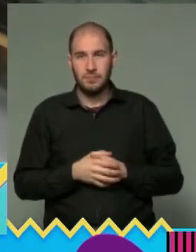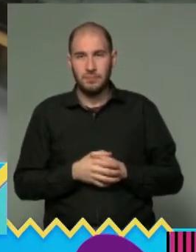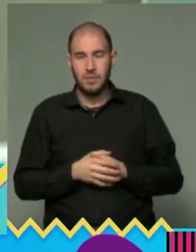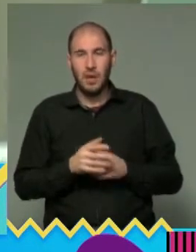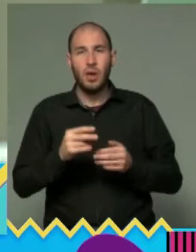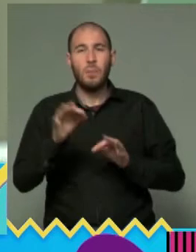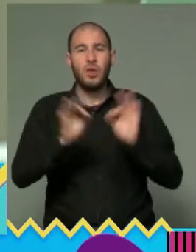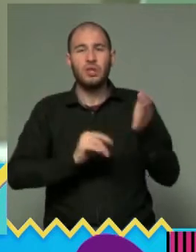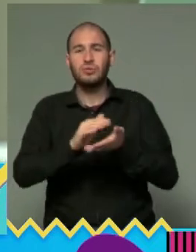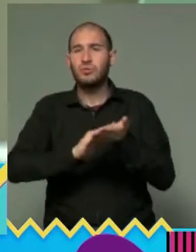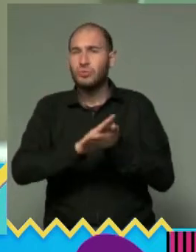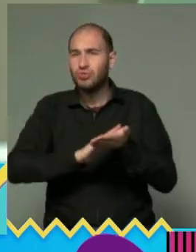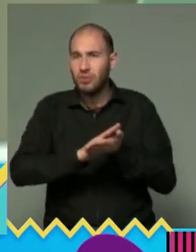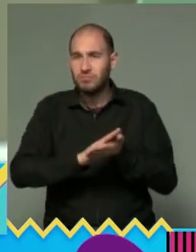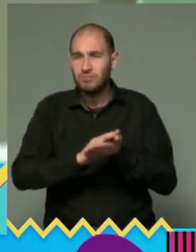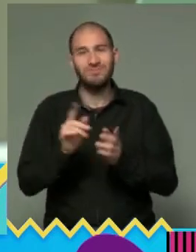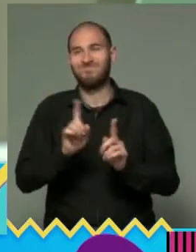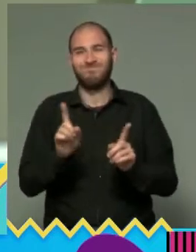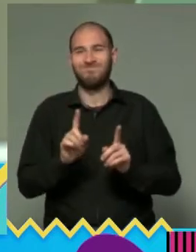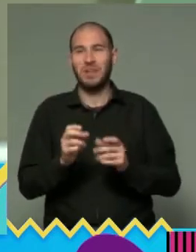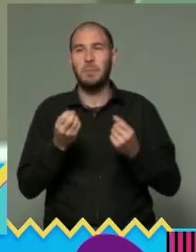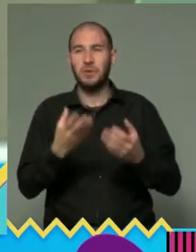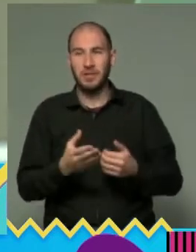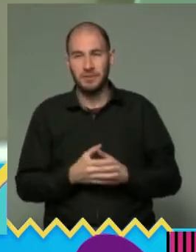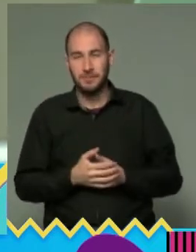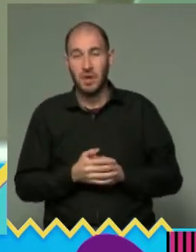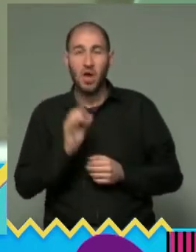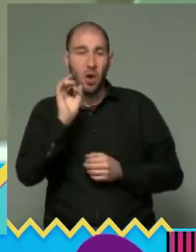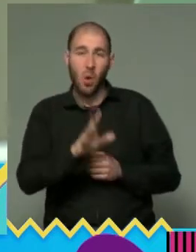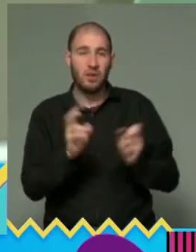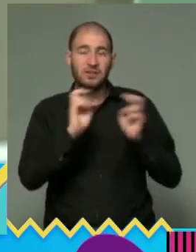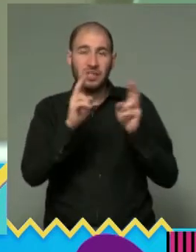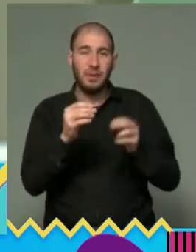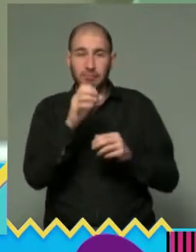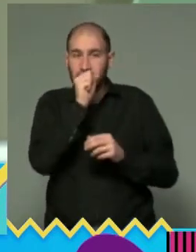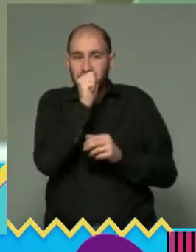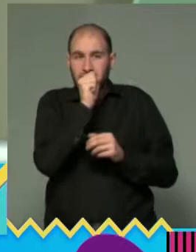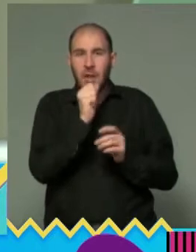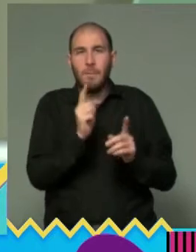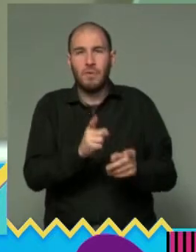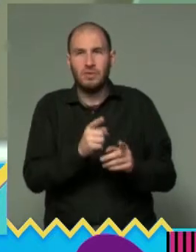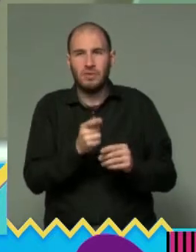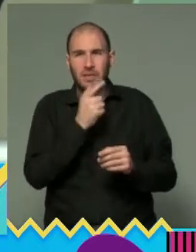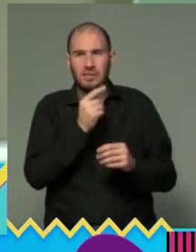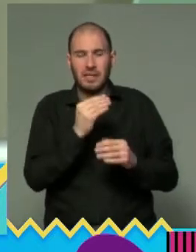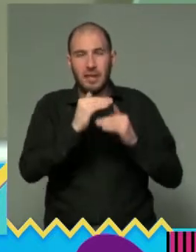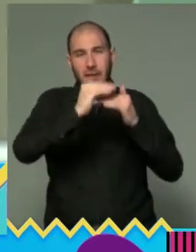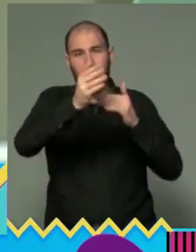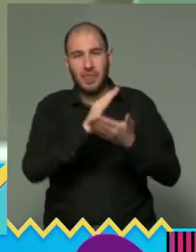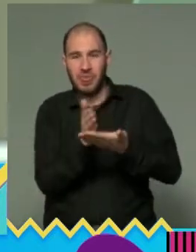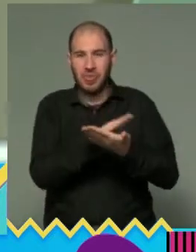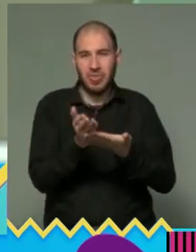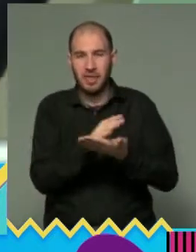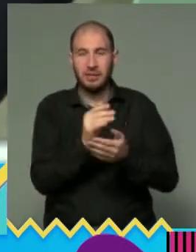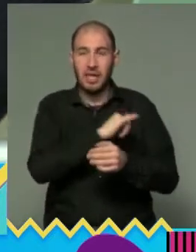¿Soluciona el proyecto eso? No, porque simplemente ir al tema del anonimato, es decir, que el docente tenga una figura intermedia a quien denunciar y que